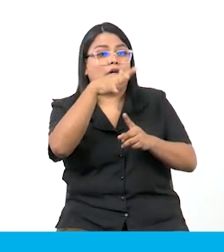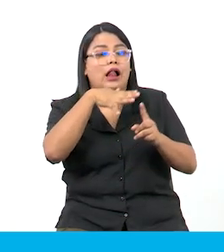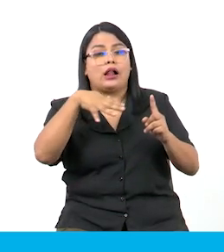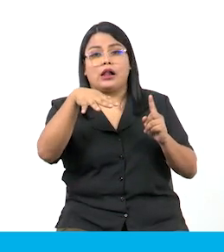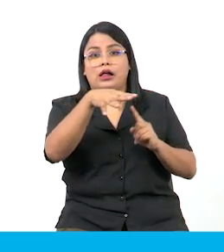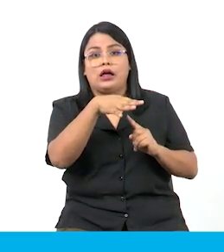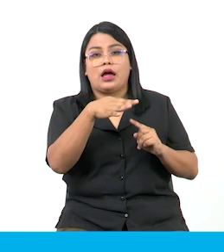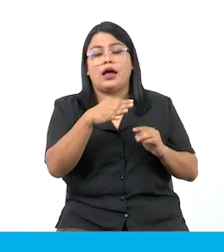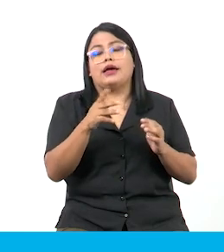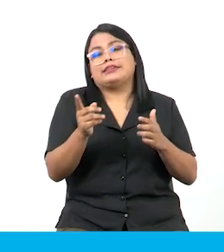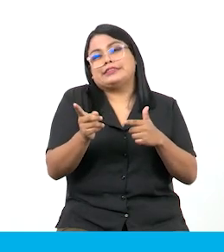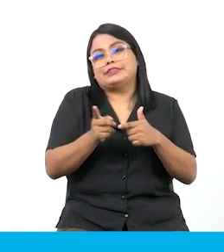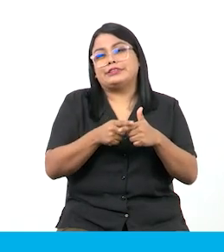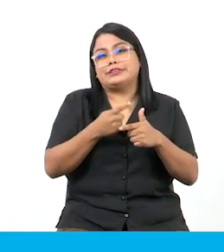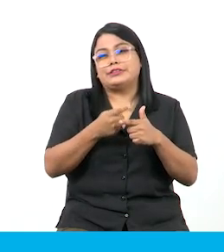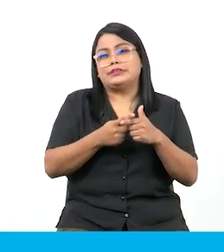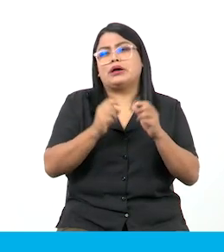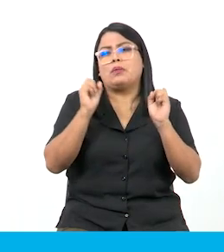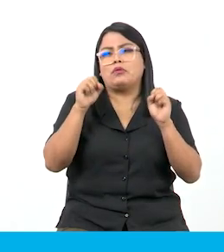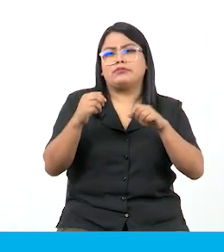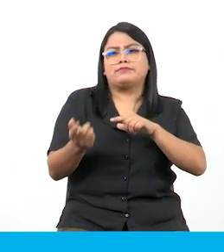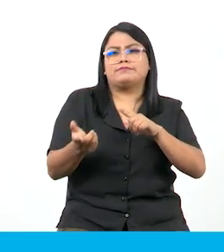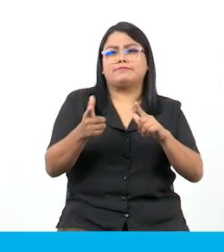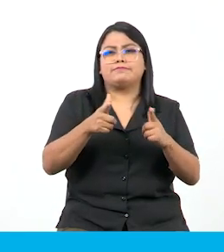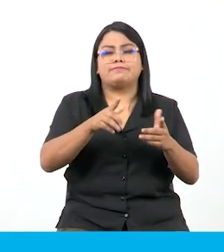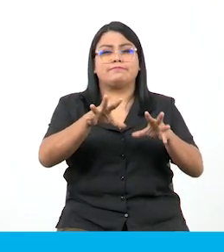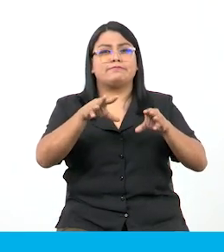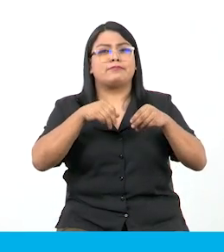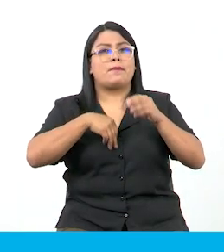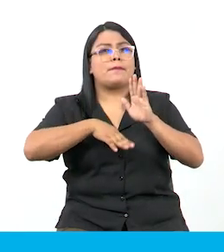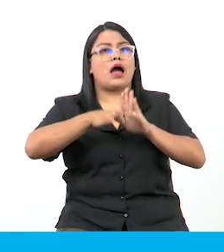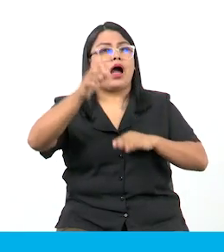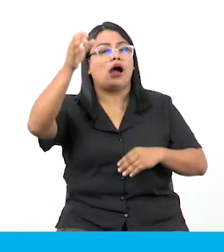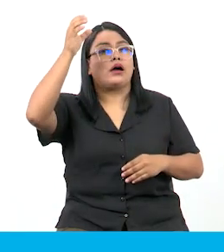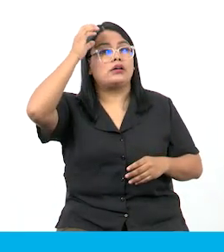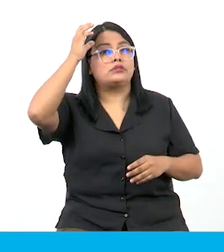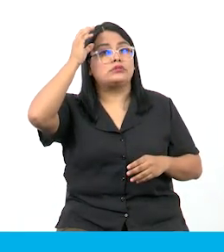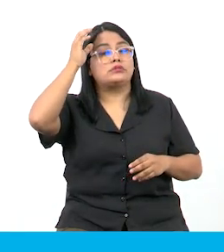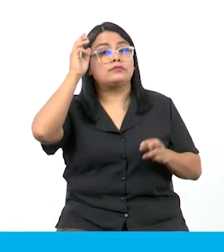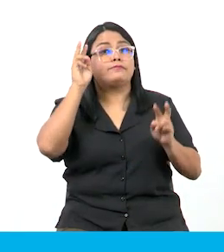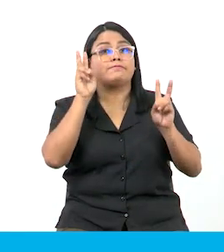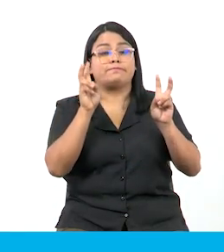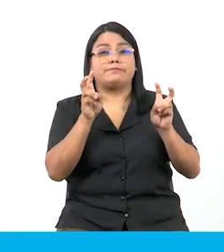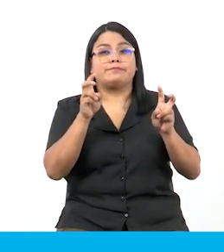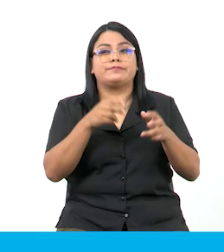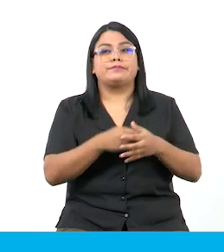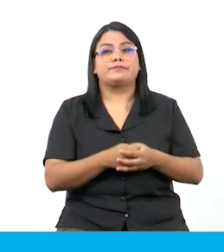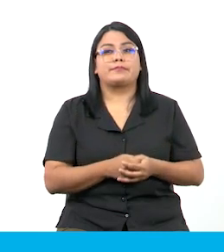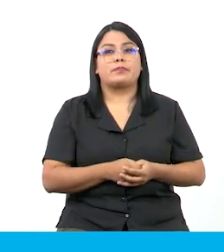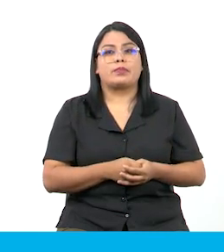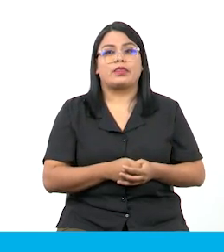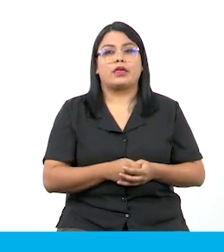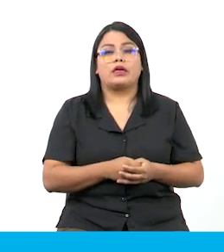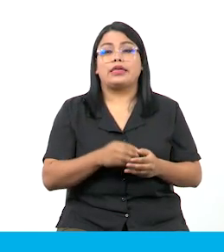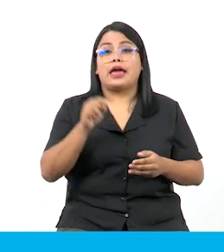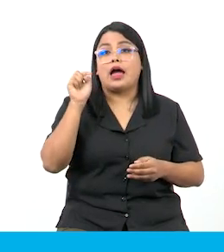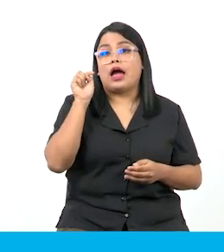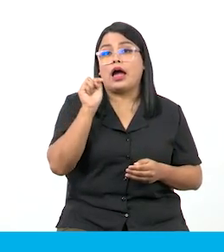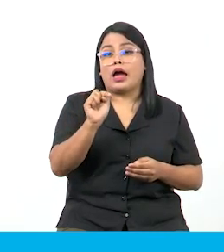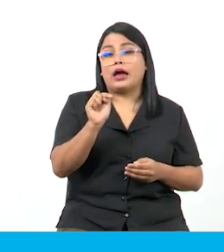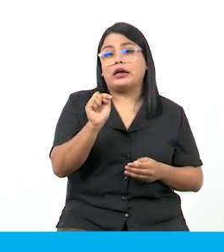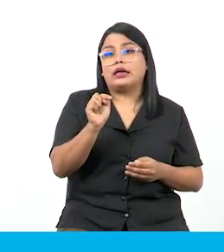con el conocimiento de su entorno. Por lo tanto, estará preparado para adquirir más conocimientos sobre este